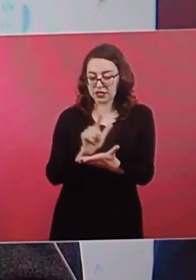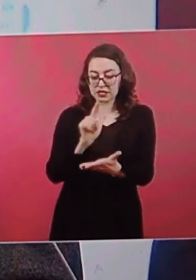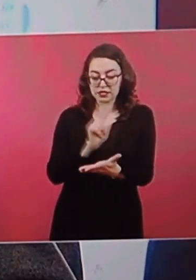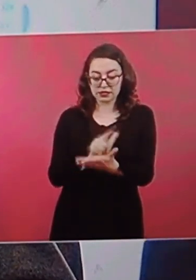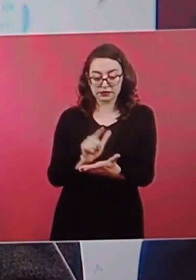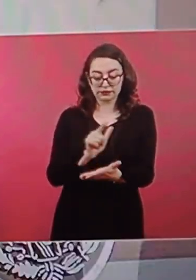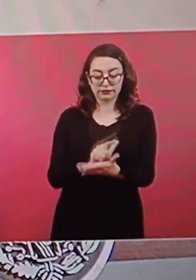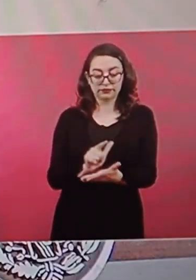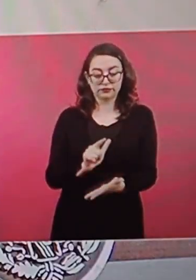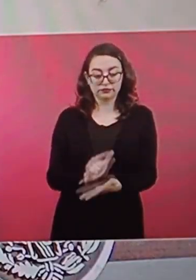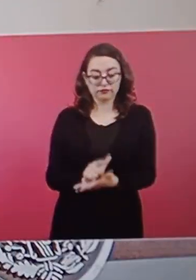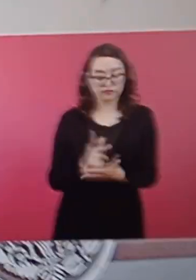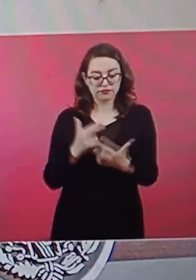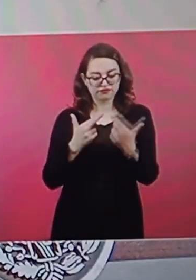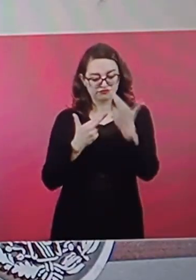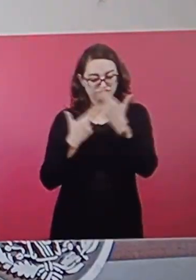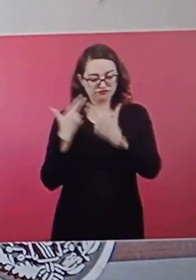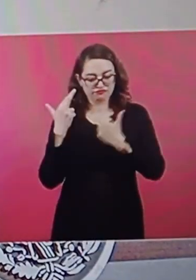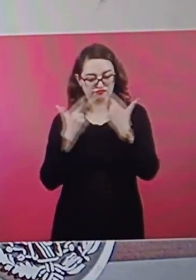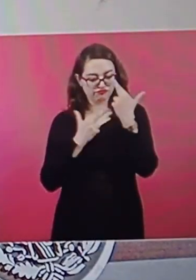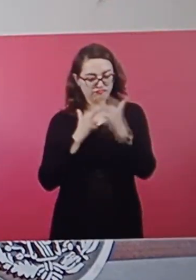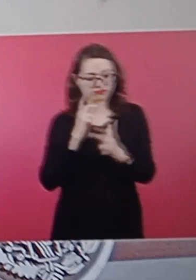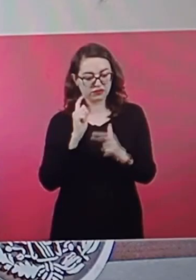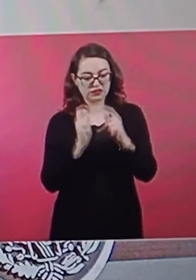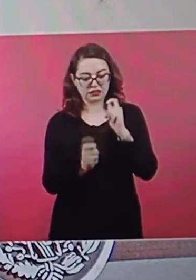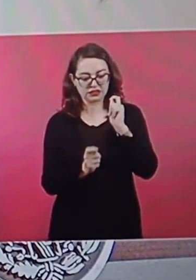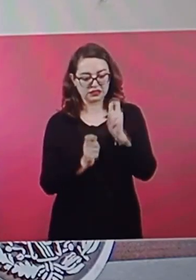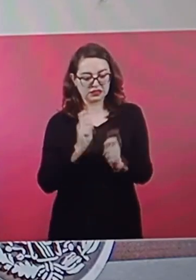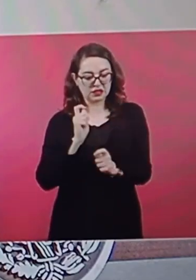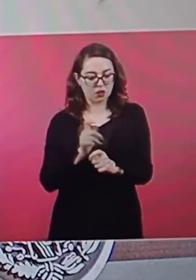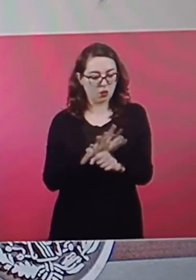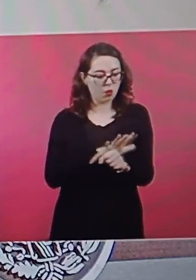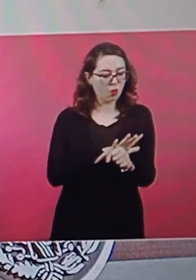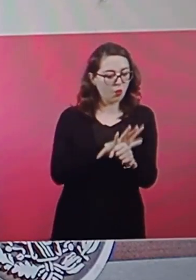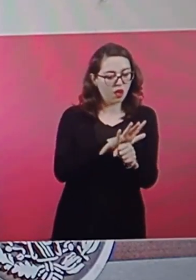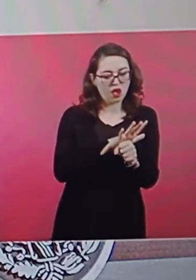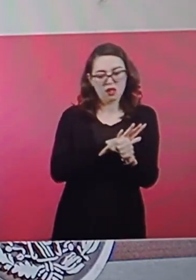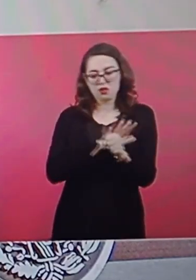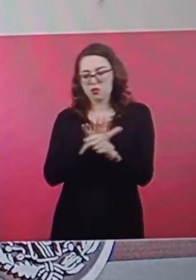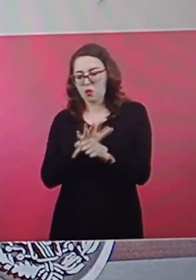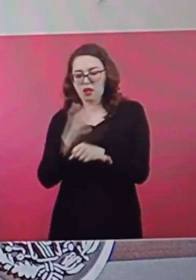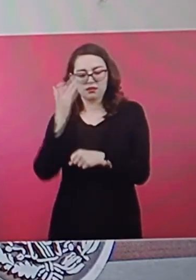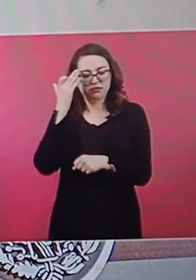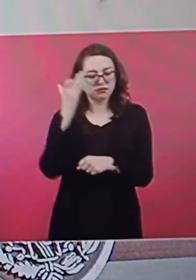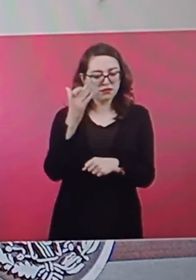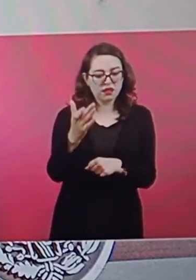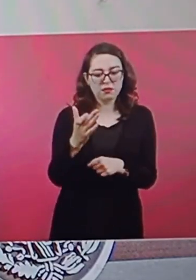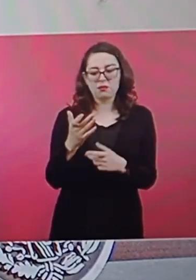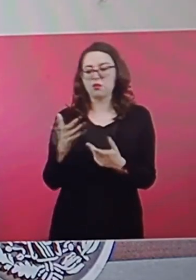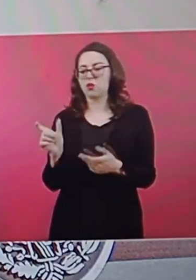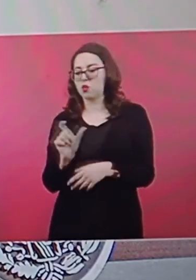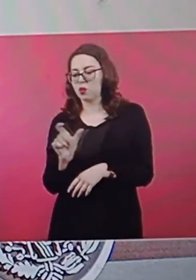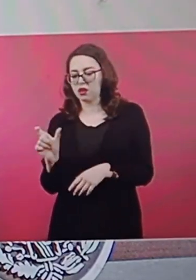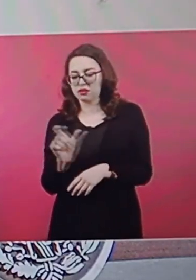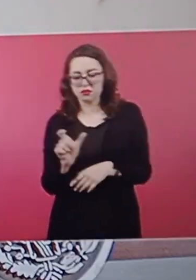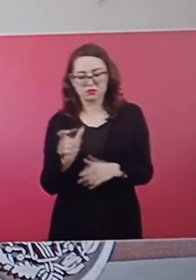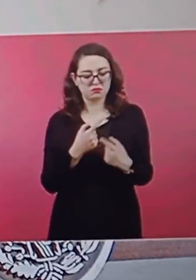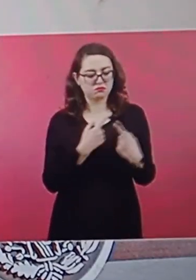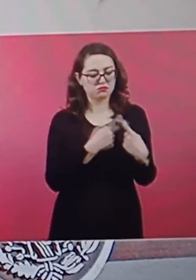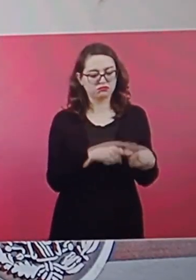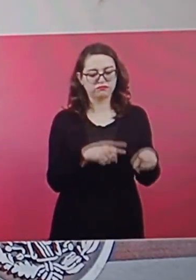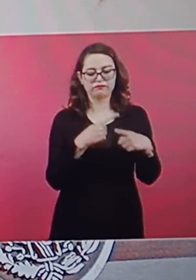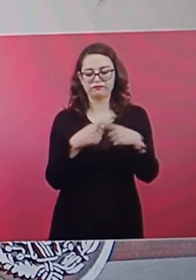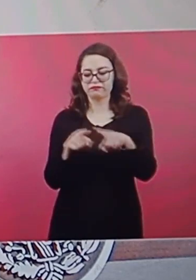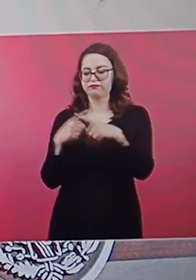y reconocidos para ir estableciendo tecnologías, frecuencias y otras consideraciones analíticas, lo que el